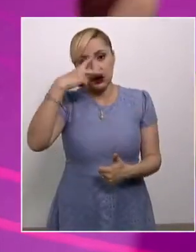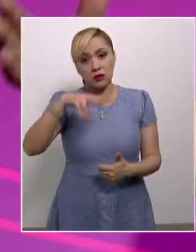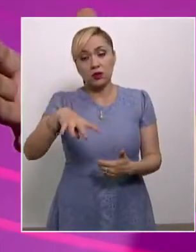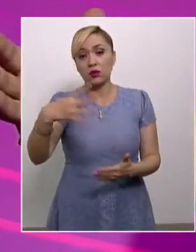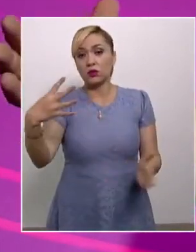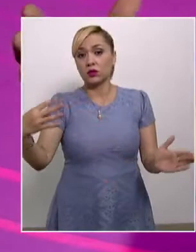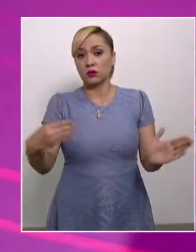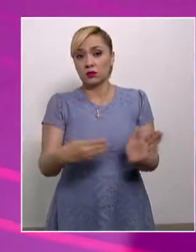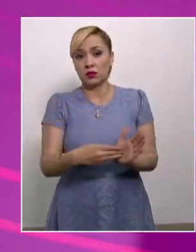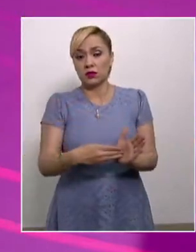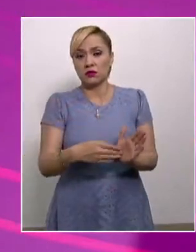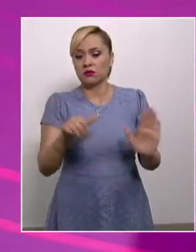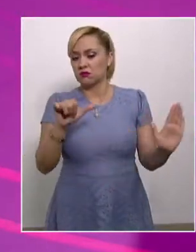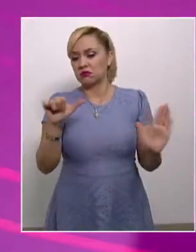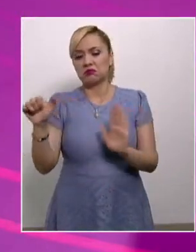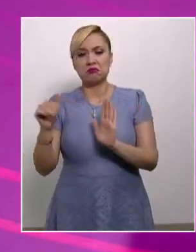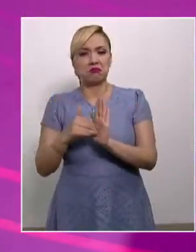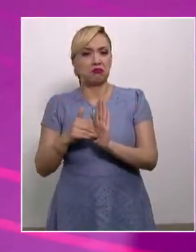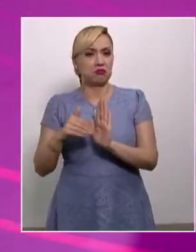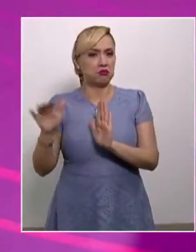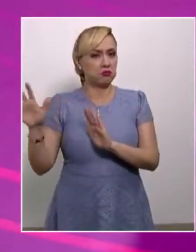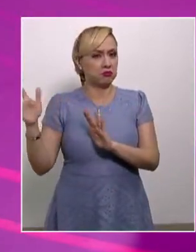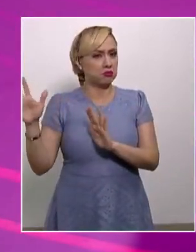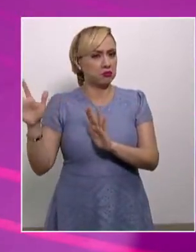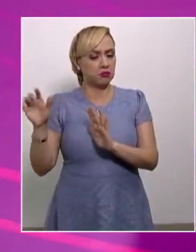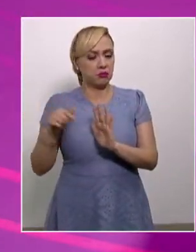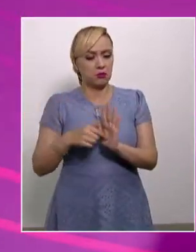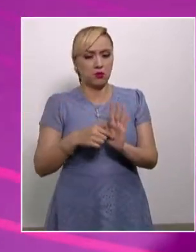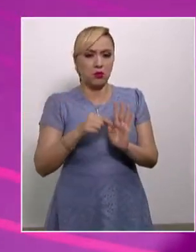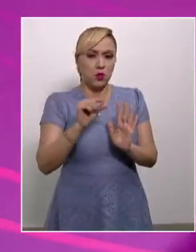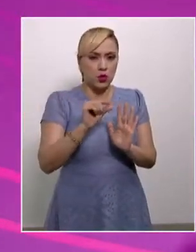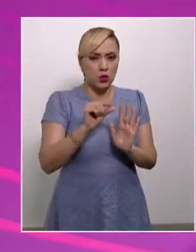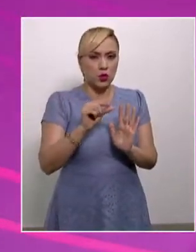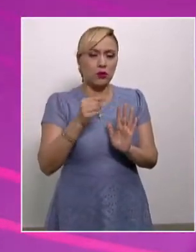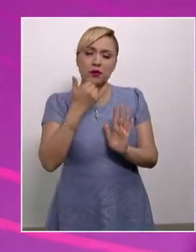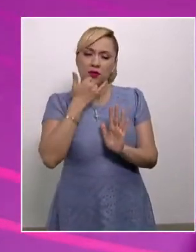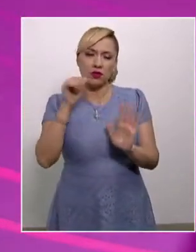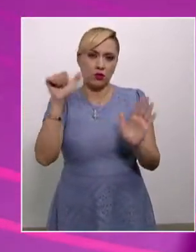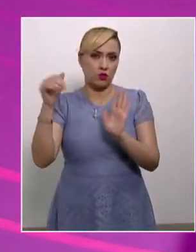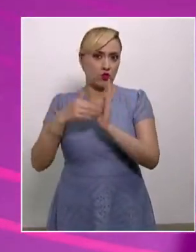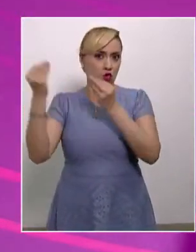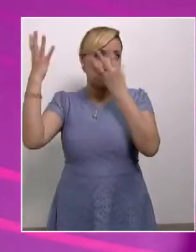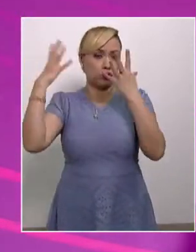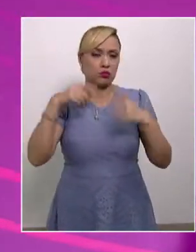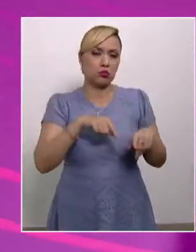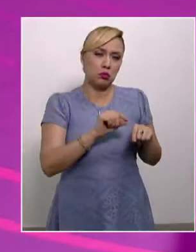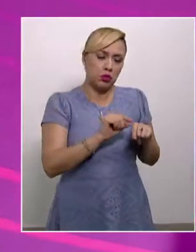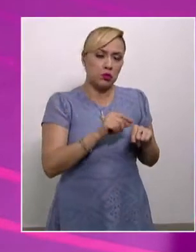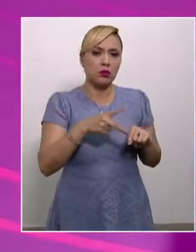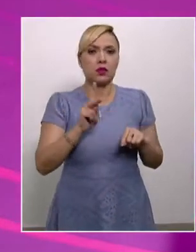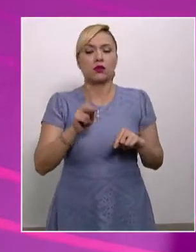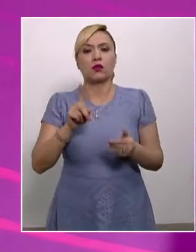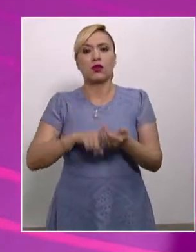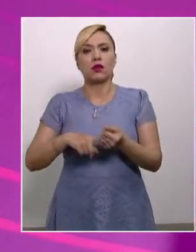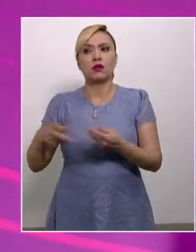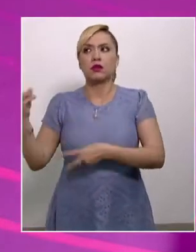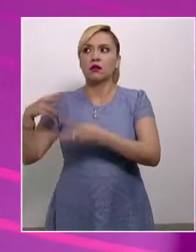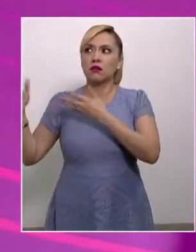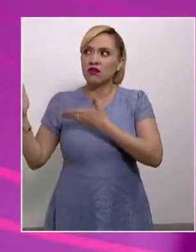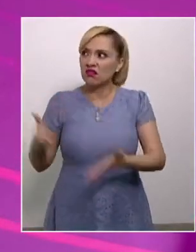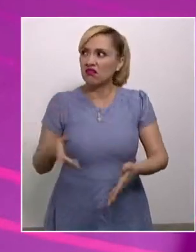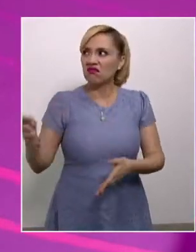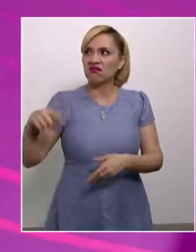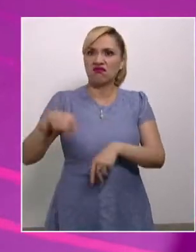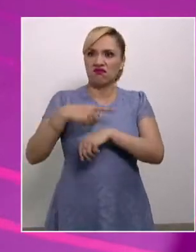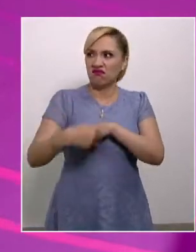nada a comparación de 600,000, pero cuando pones todos los medios alrededor, y el gran miedo que trae la gente es que traen violencia y traen enfermedades. Y